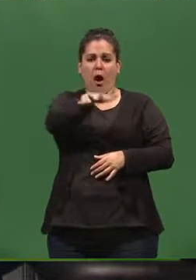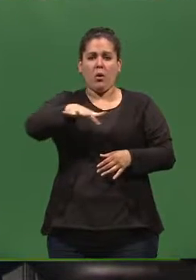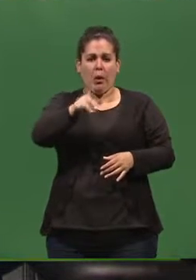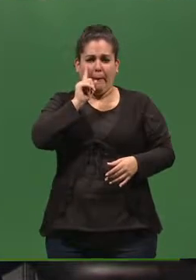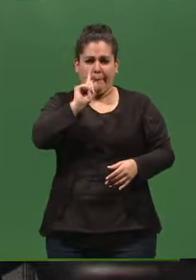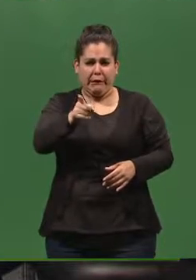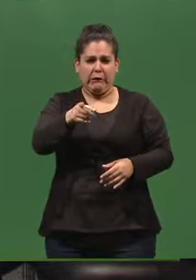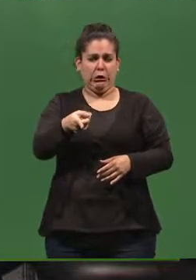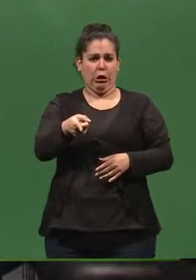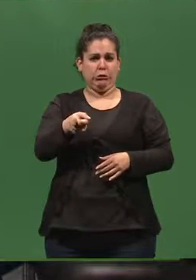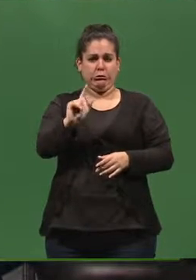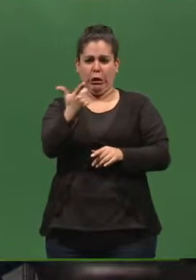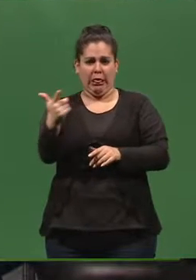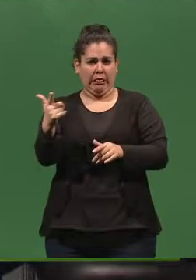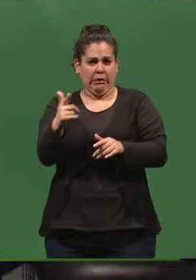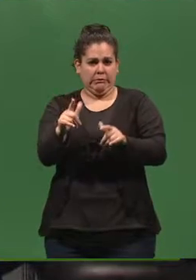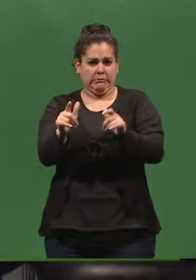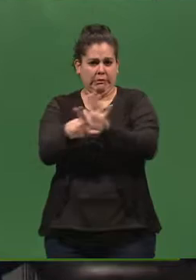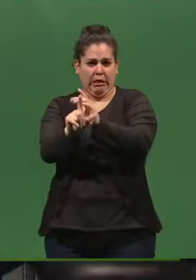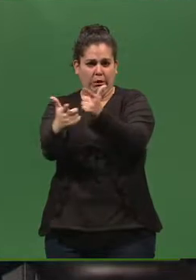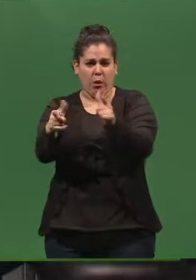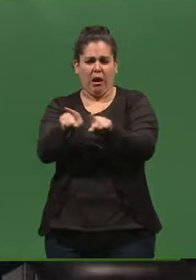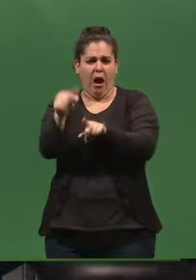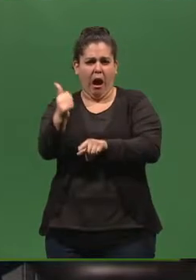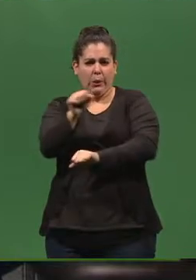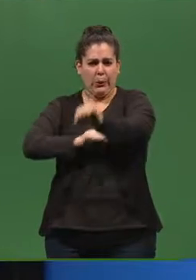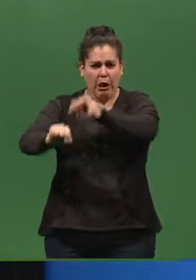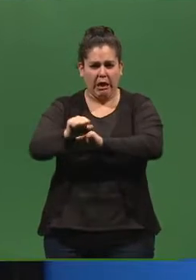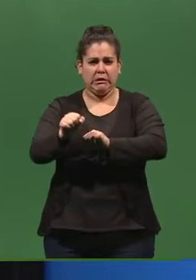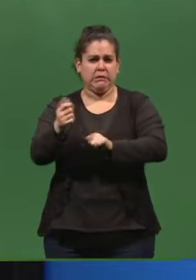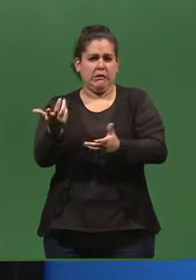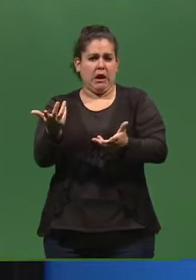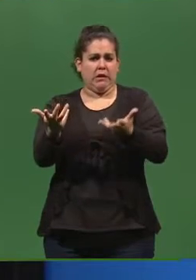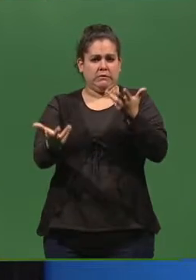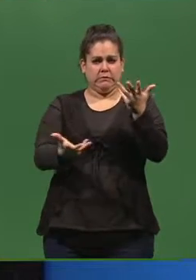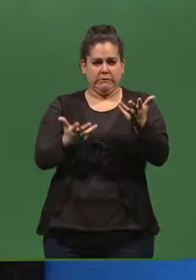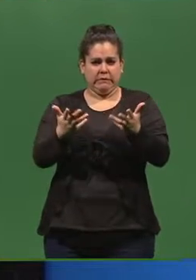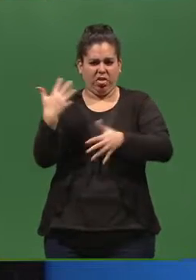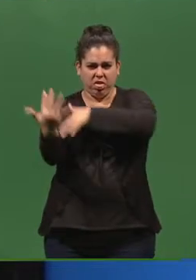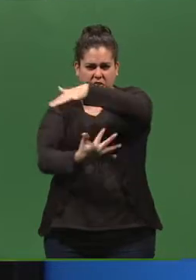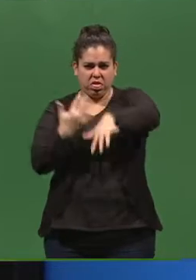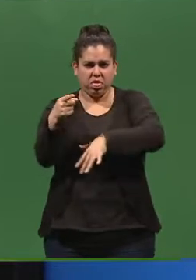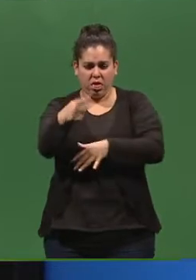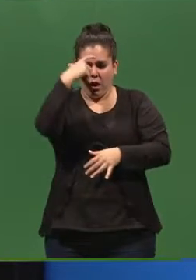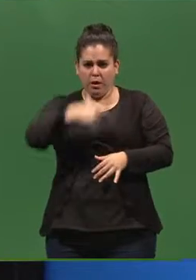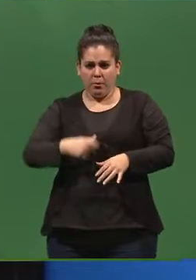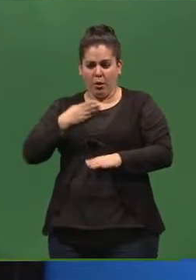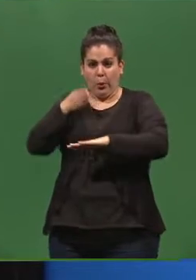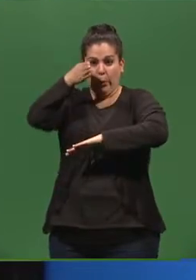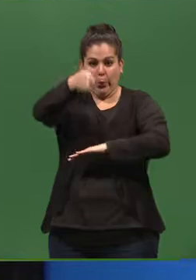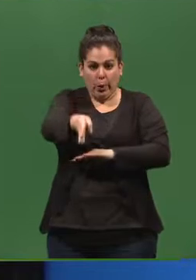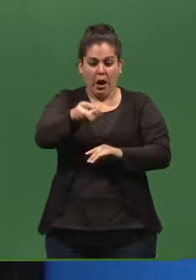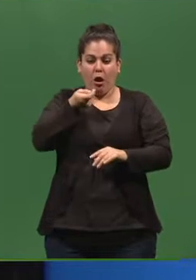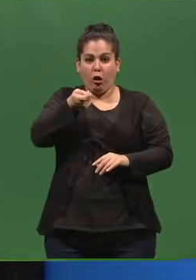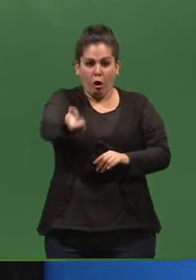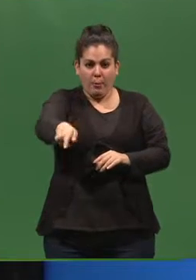ilegales de mercado que está regulado por parte del narcotráfico mediante la violencia, la distribución de territorio, etcétera. Esa persona, o sea, lleva el